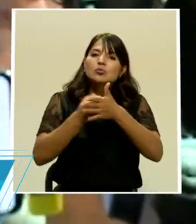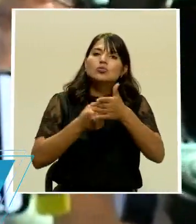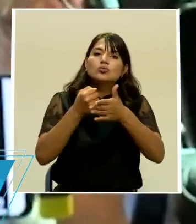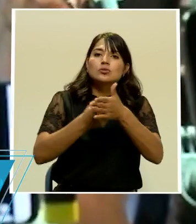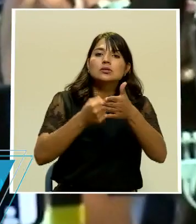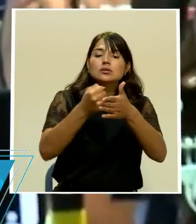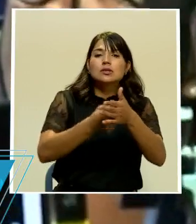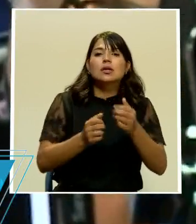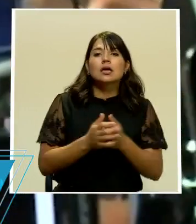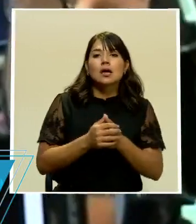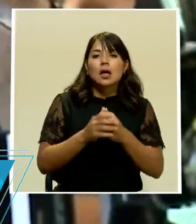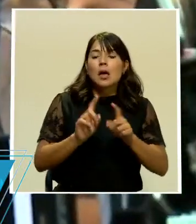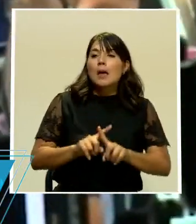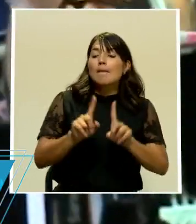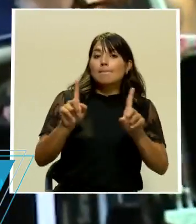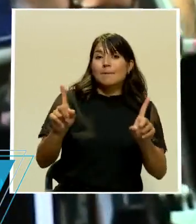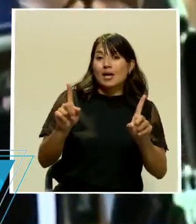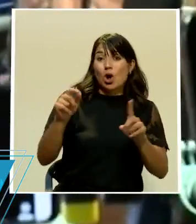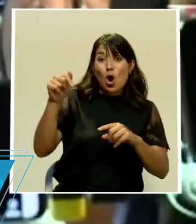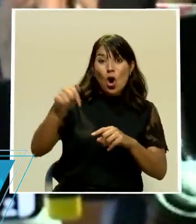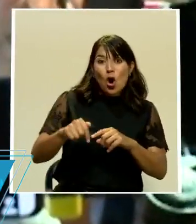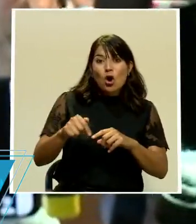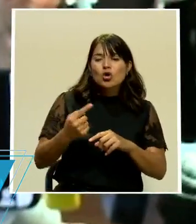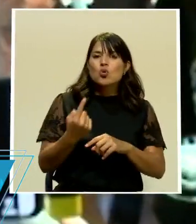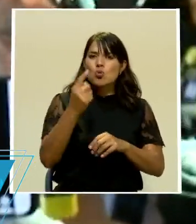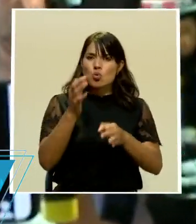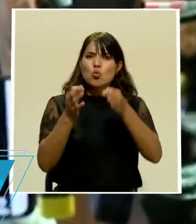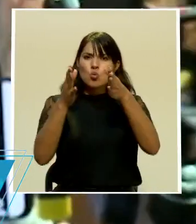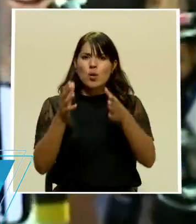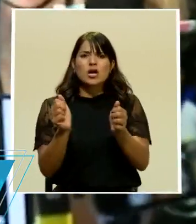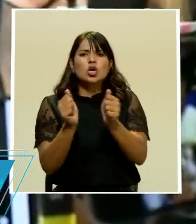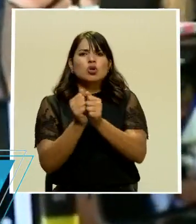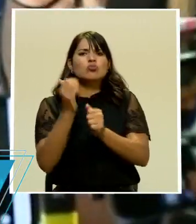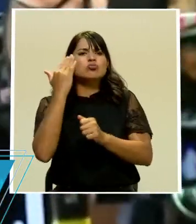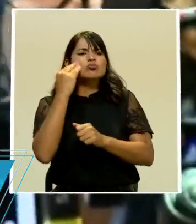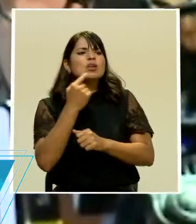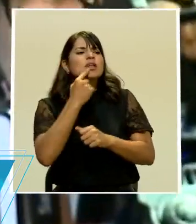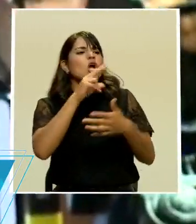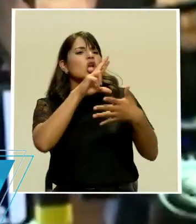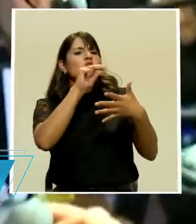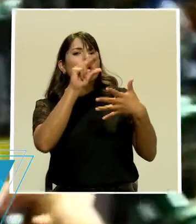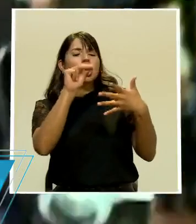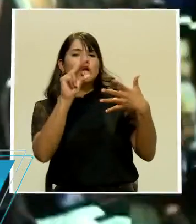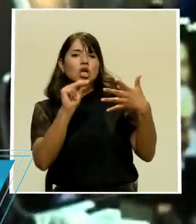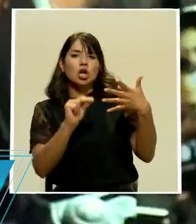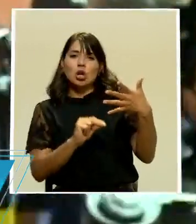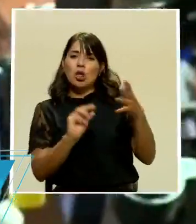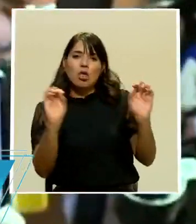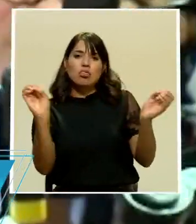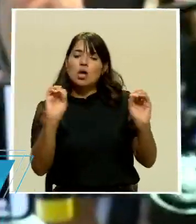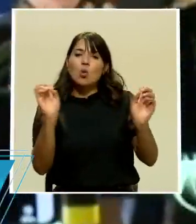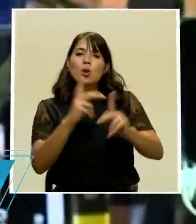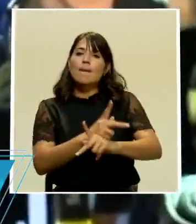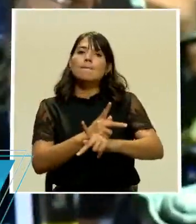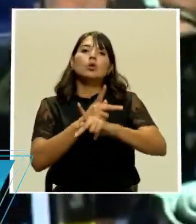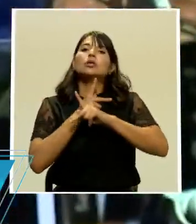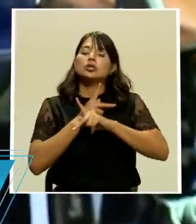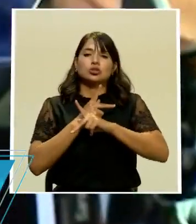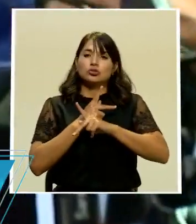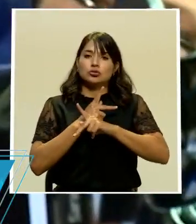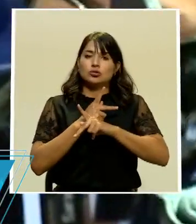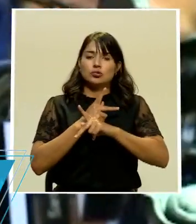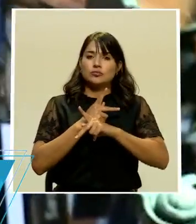pedido cinco medidas cautelares de la fiscalía un juez competente no nos puso ninguna ninguna medida cautelar